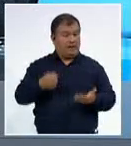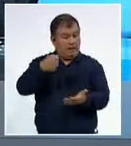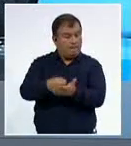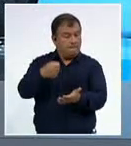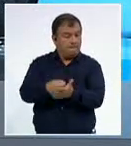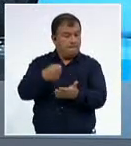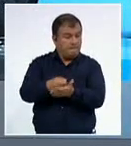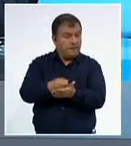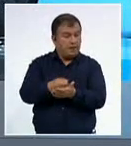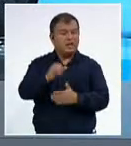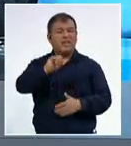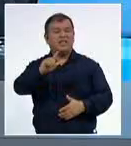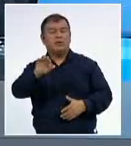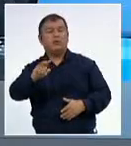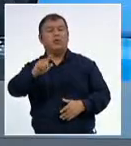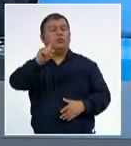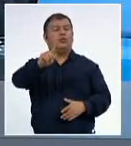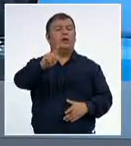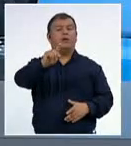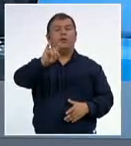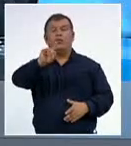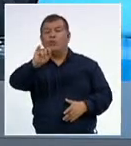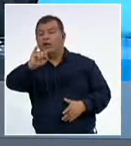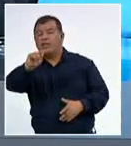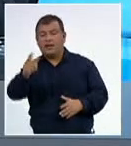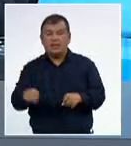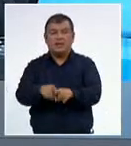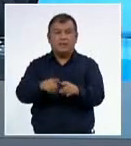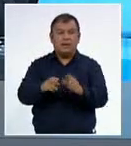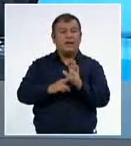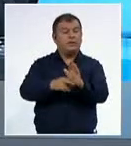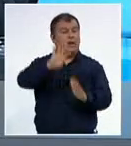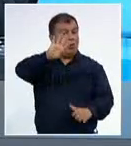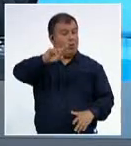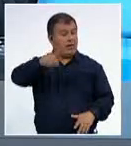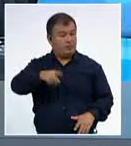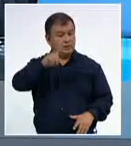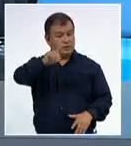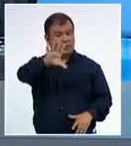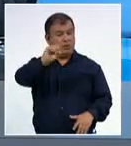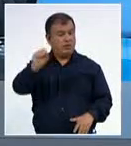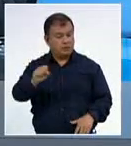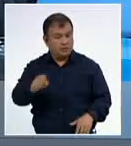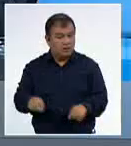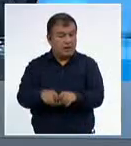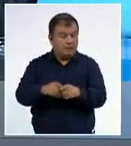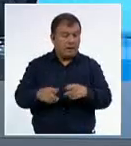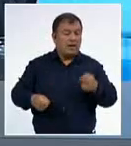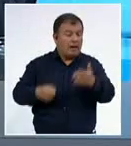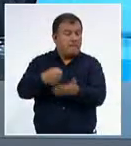una indemnización que equivale a una UIT, sino que representa 4.150 soles. Sí, sino también los